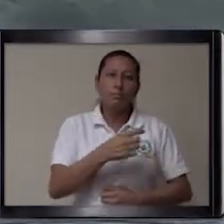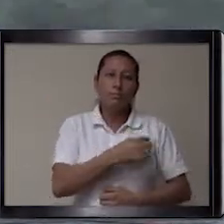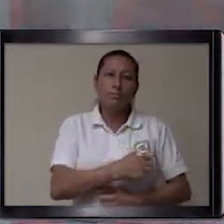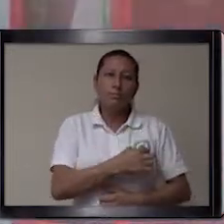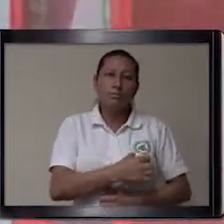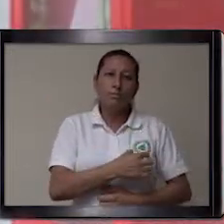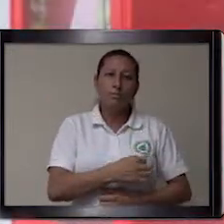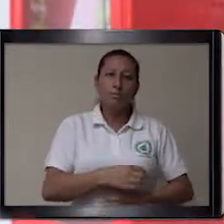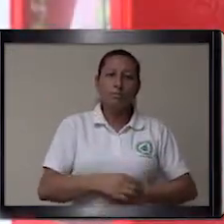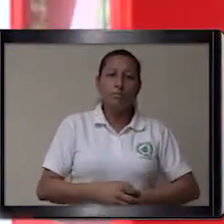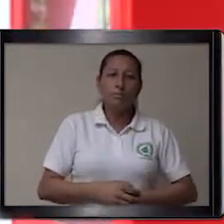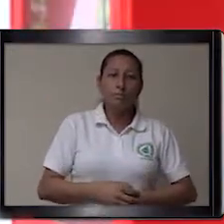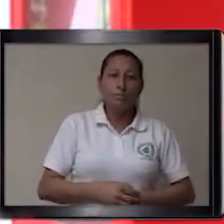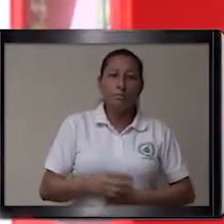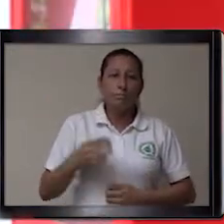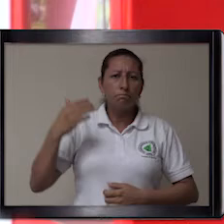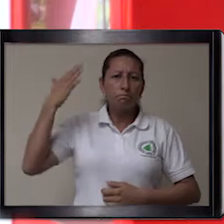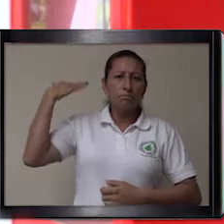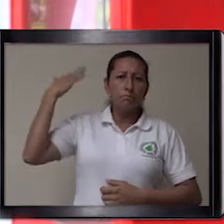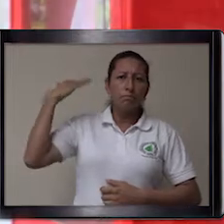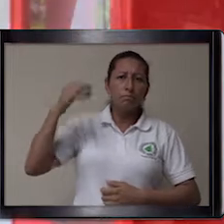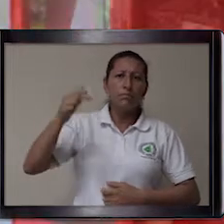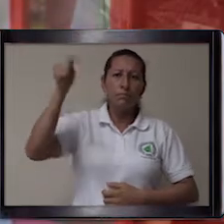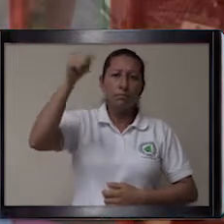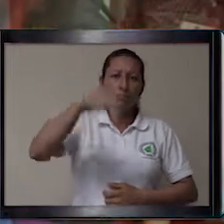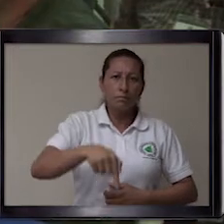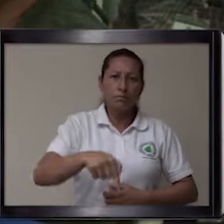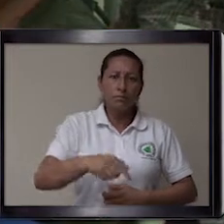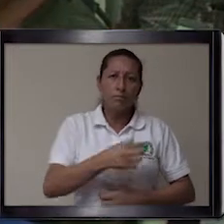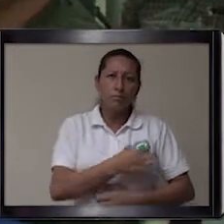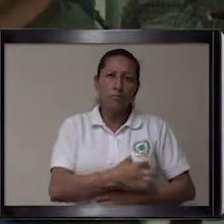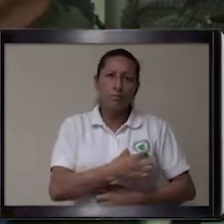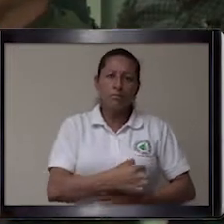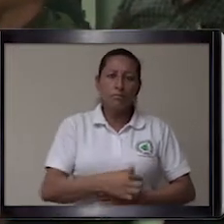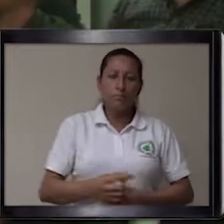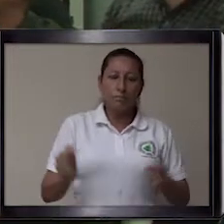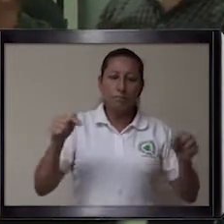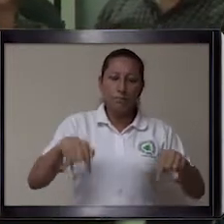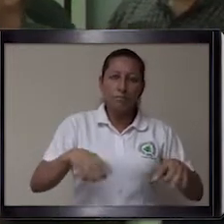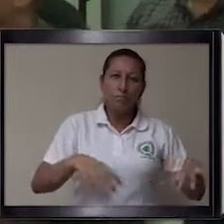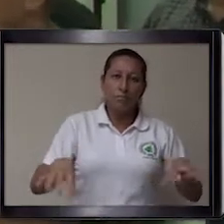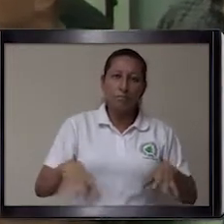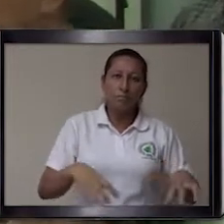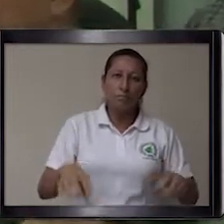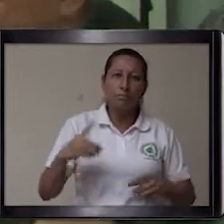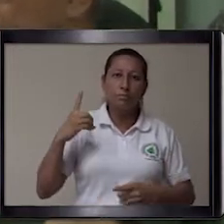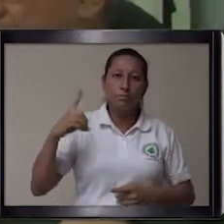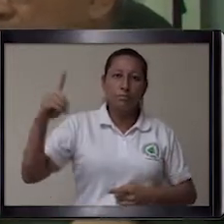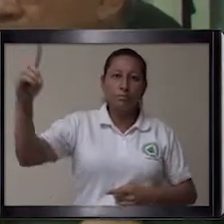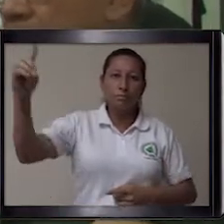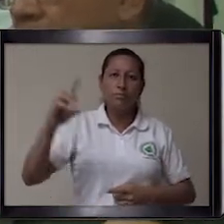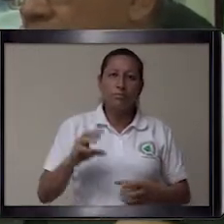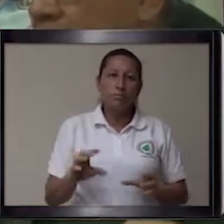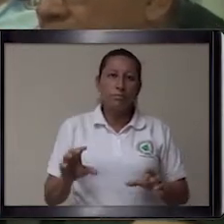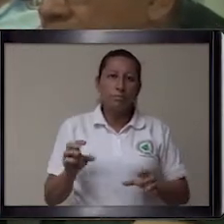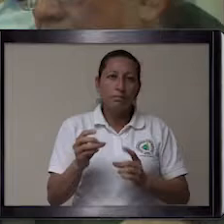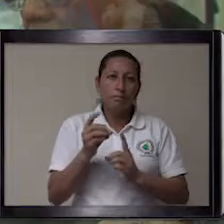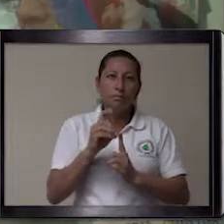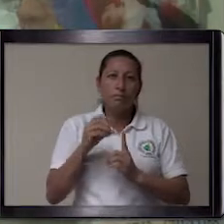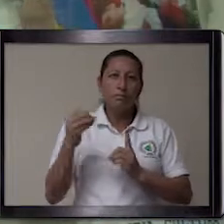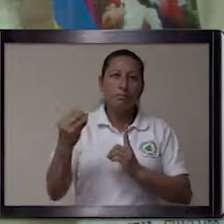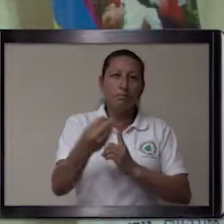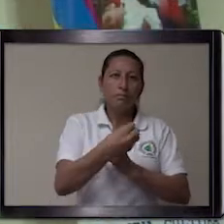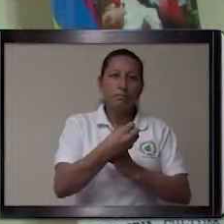seguridad de los estudiantes antes y después del horario de clase. Estas sesiones de trabajo se han desarrollado de manera virtual, con